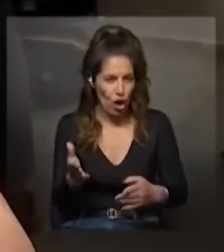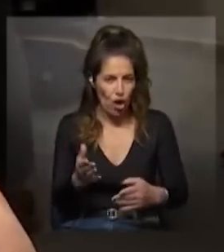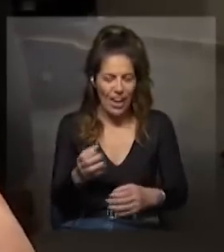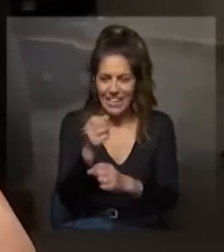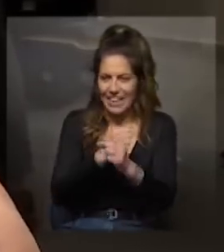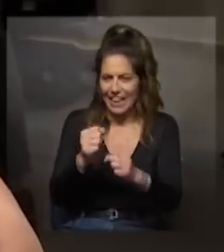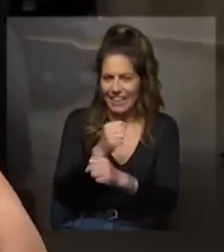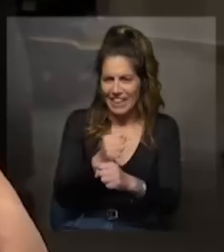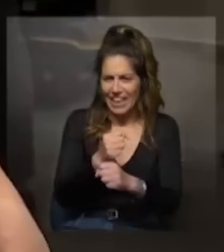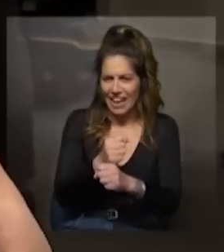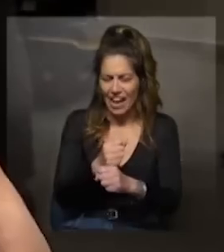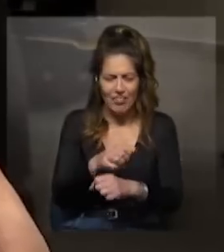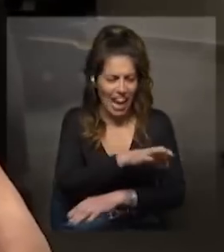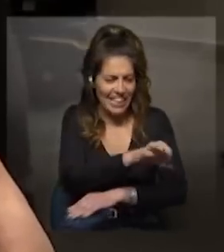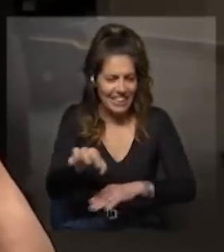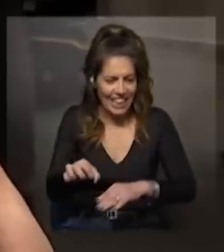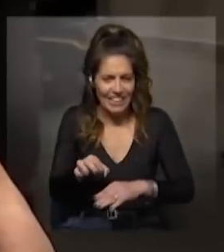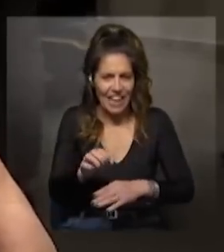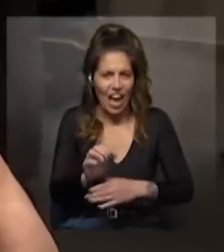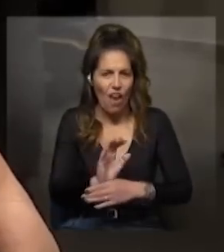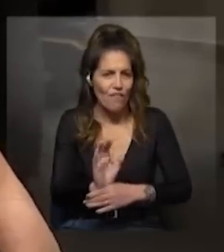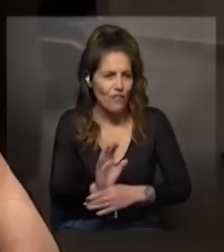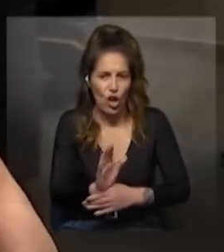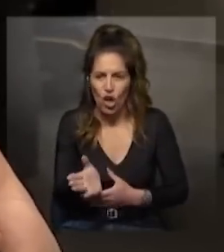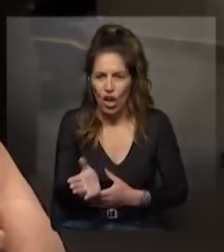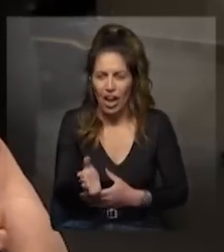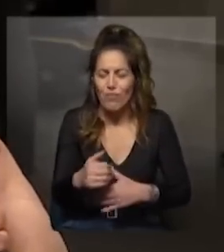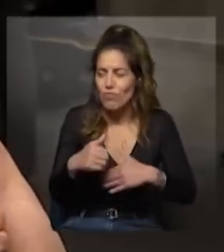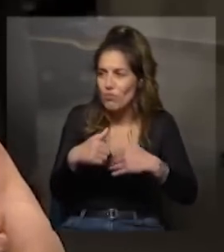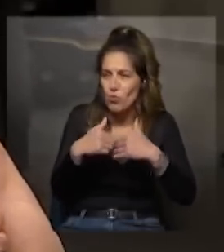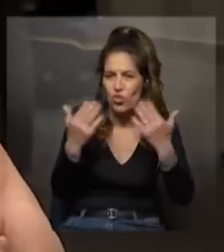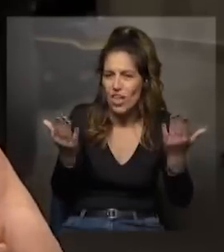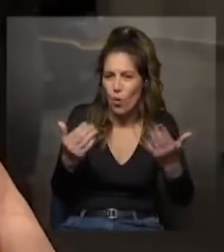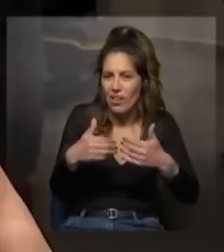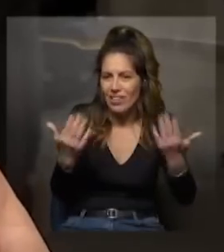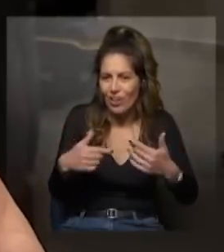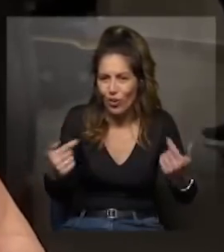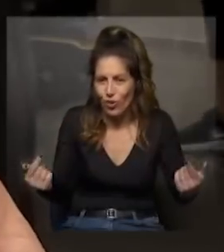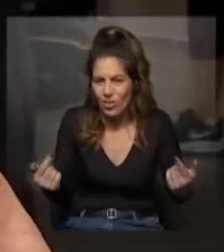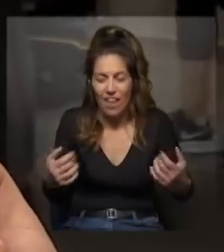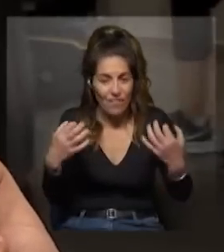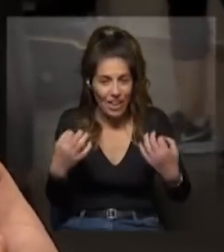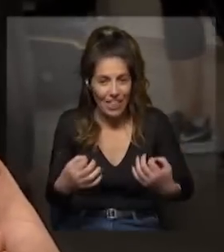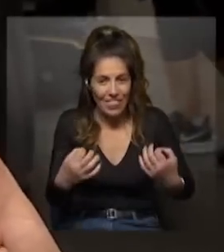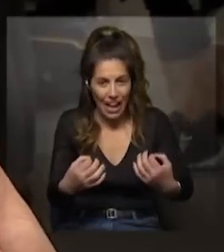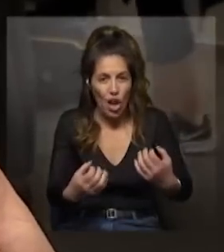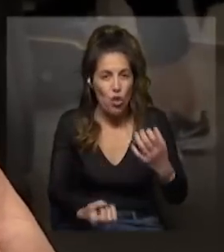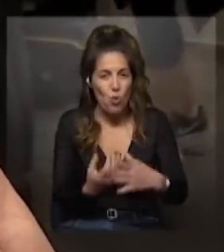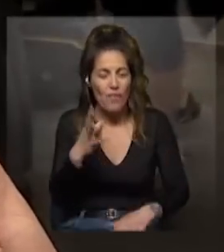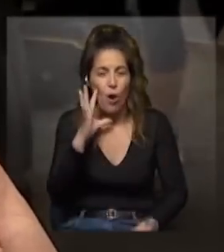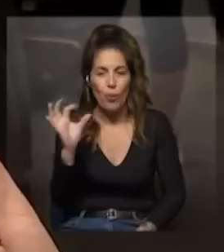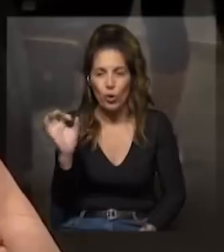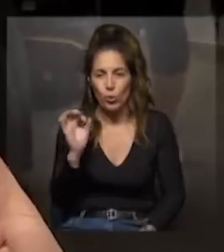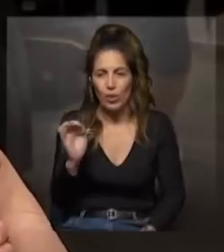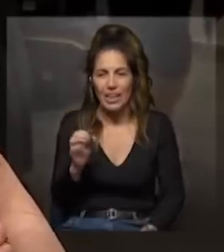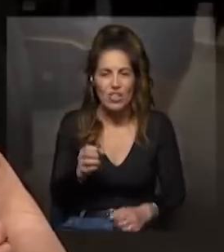ingeniera es arquitecta es bióloga no sé cualquier cosa Verdad que es una nueva oportunidad